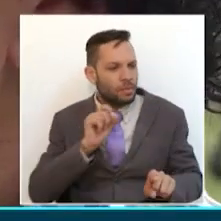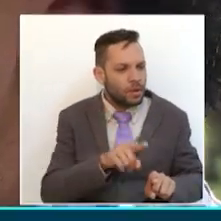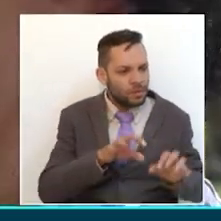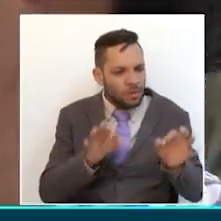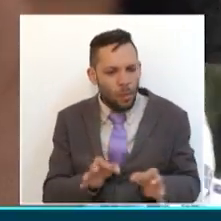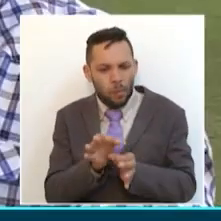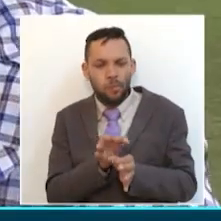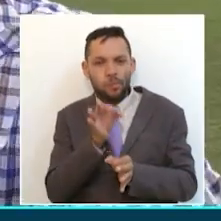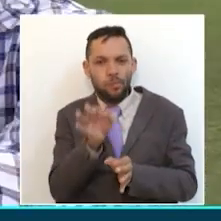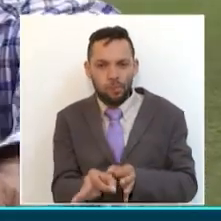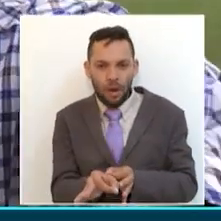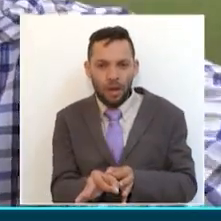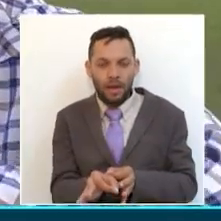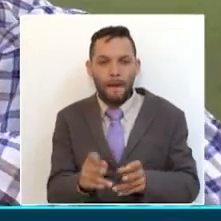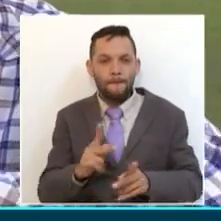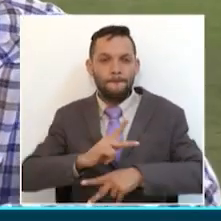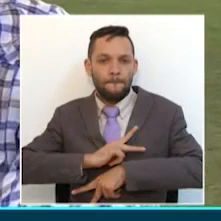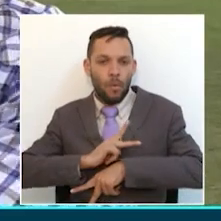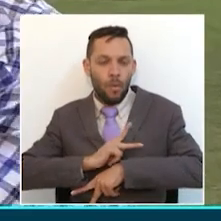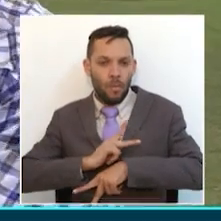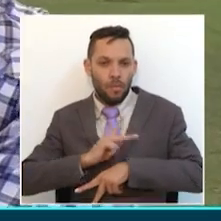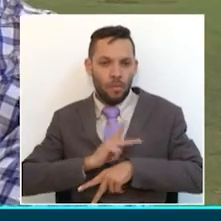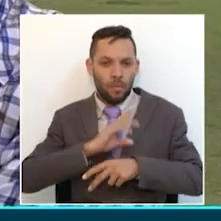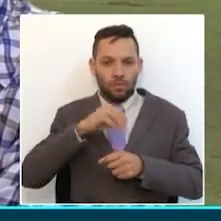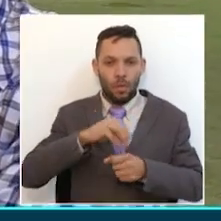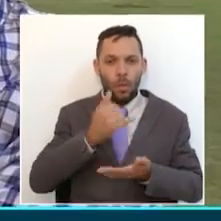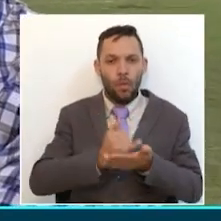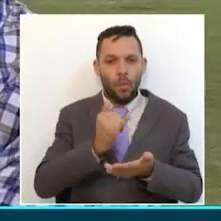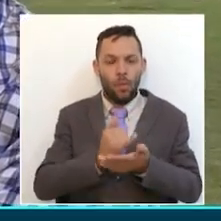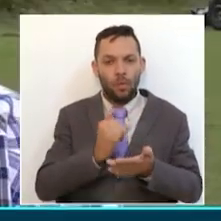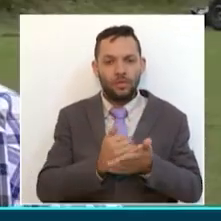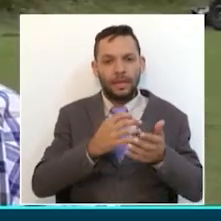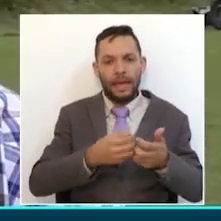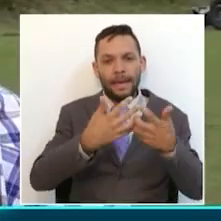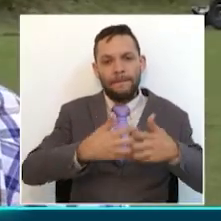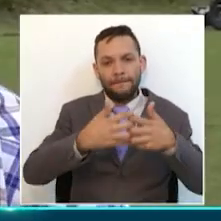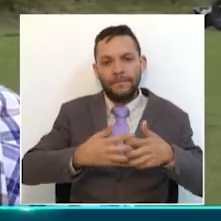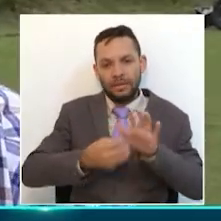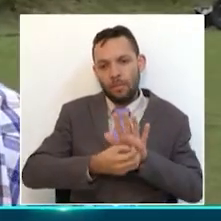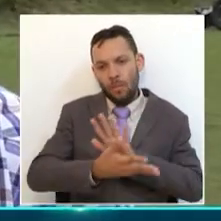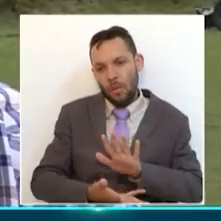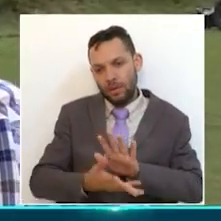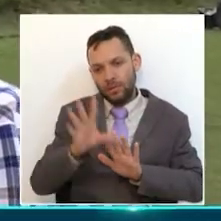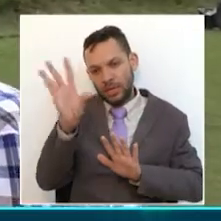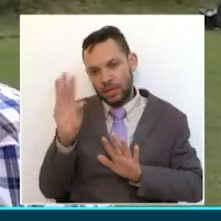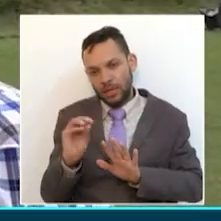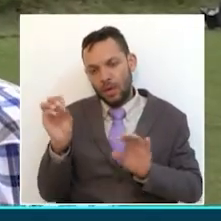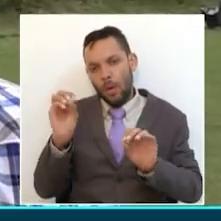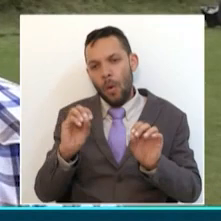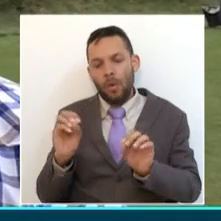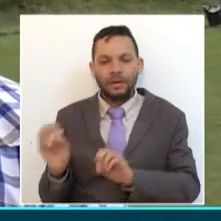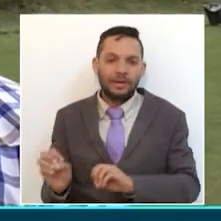municipio se queda como accionista de las empresas públicas del Quindío o se retira. han venido adelantando un